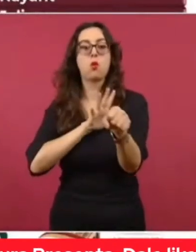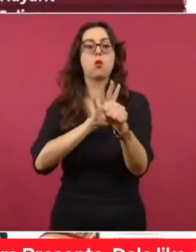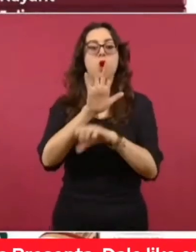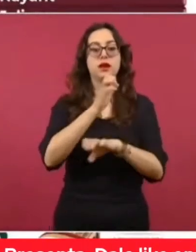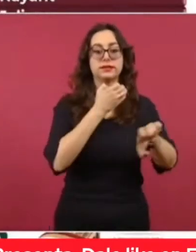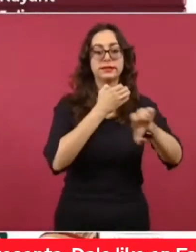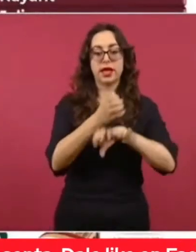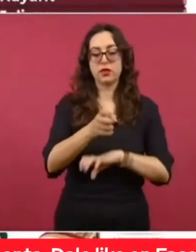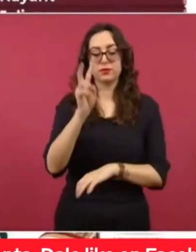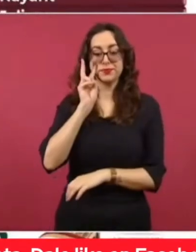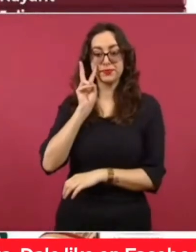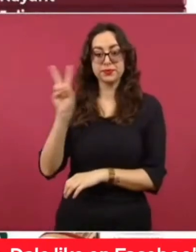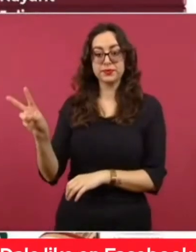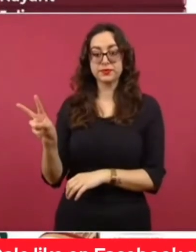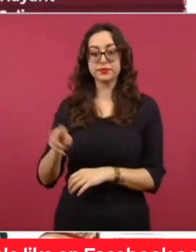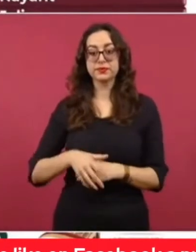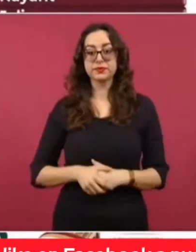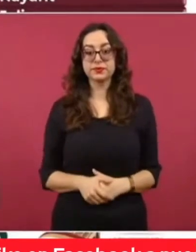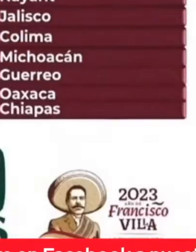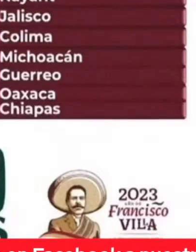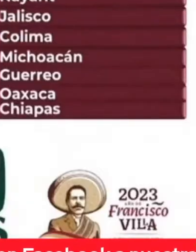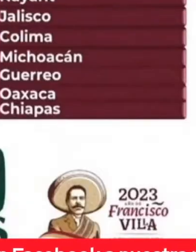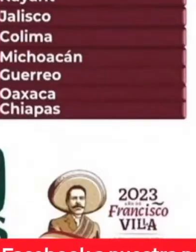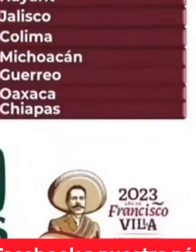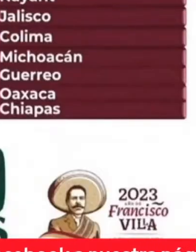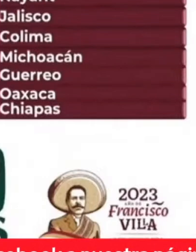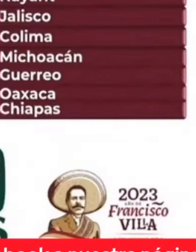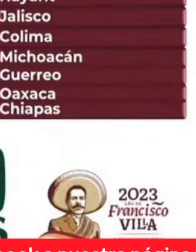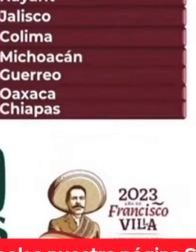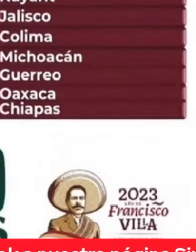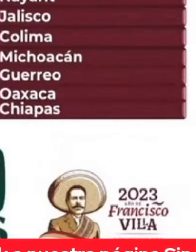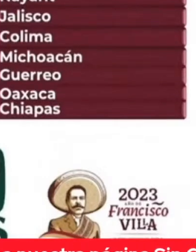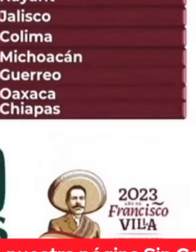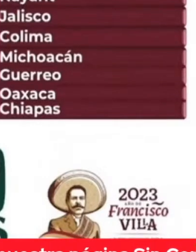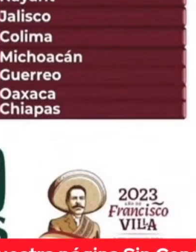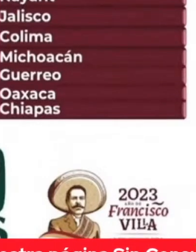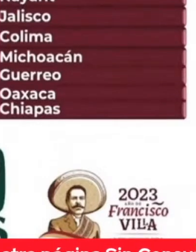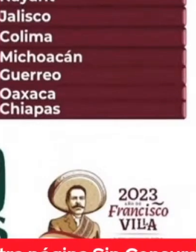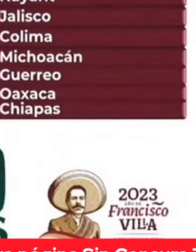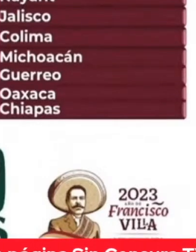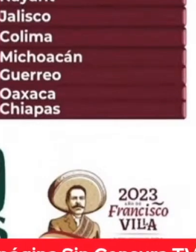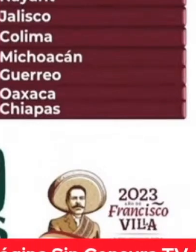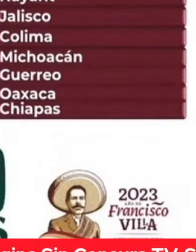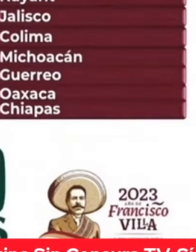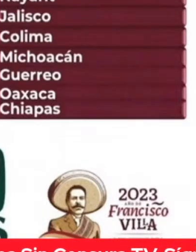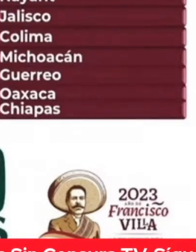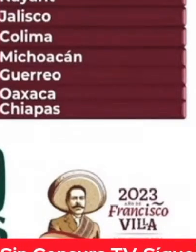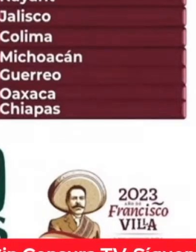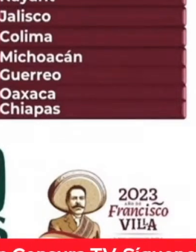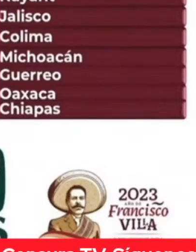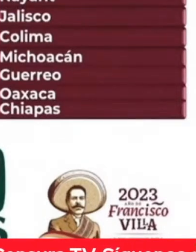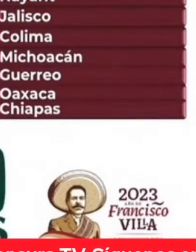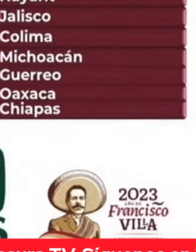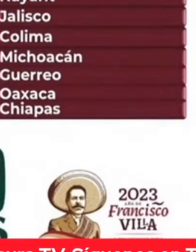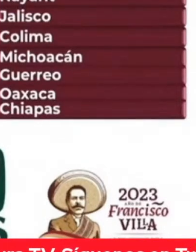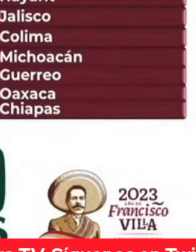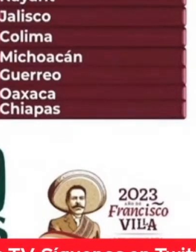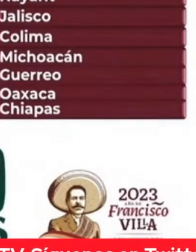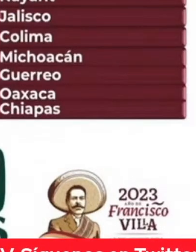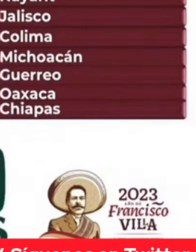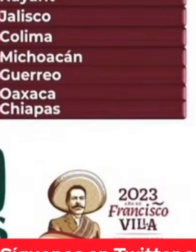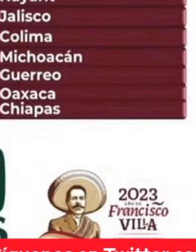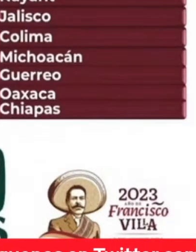en todos los estados costeros a la fecha llevamos beneficiados a cincuenta y un mil seiscientos ochenta y cuatro personas